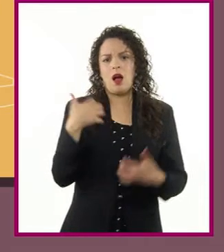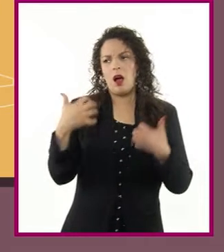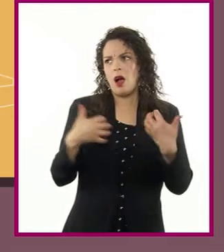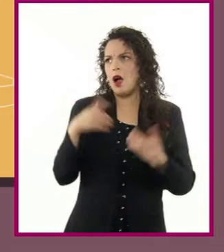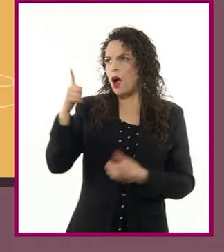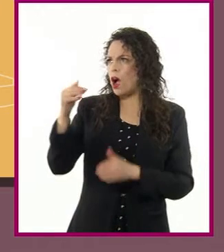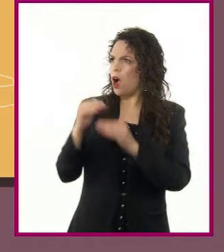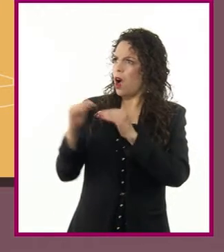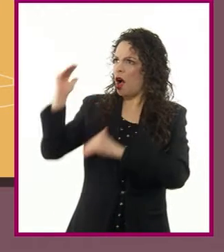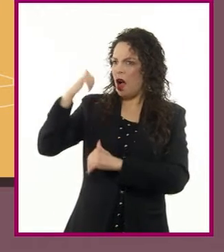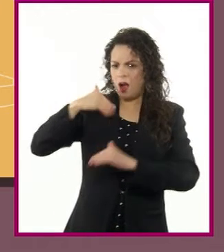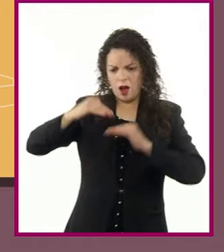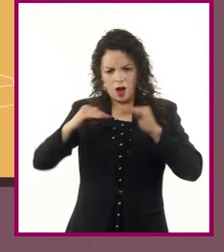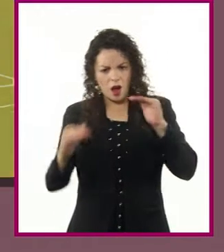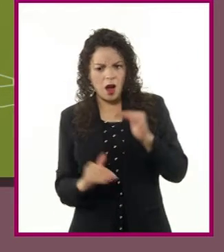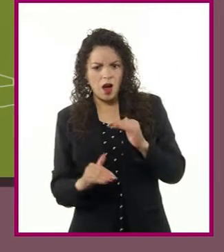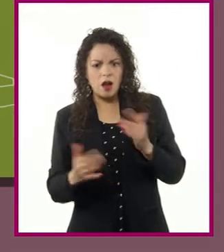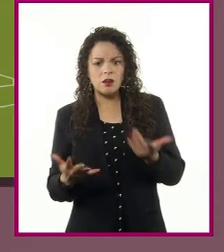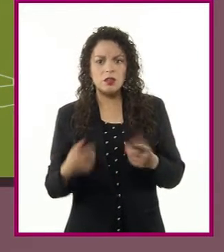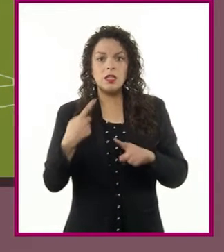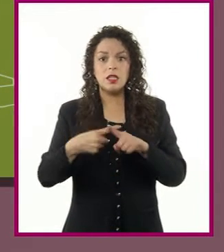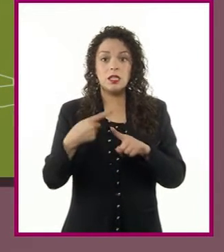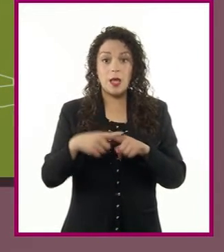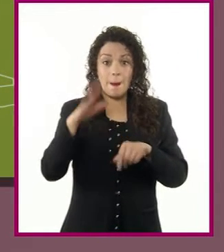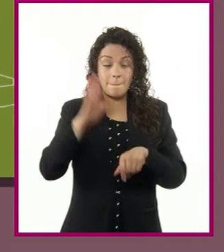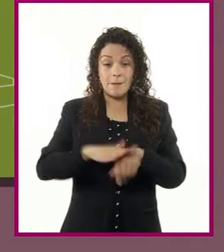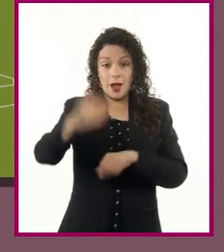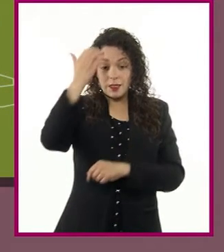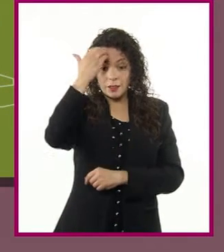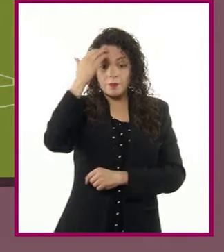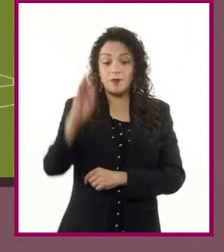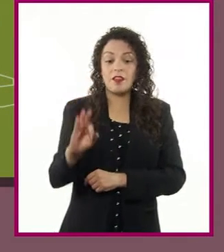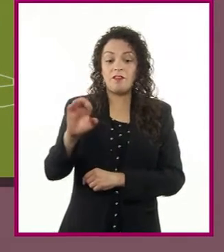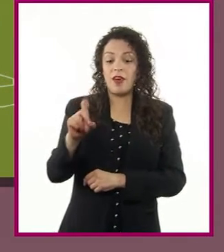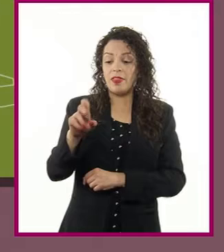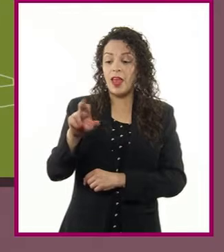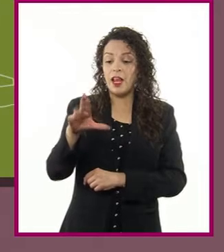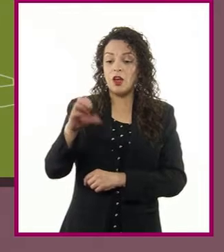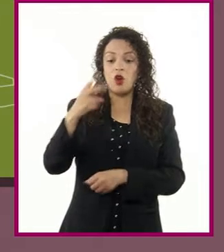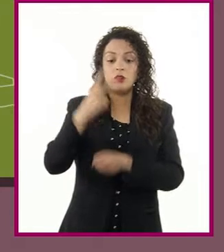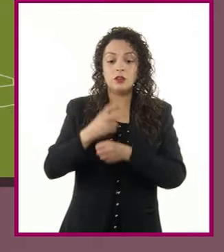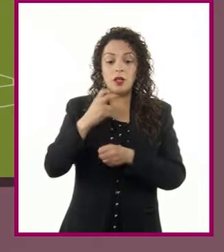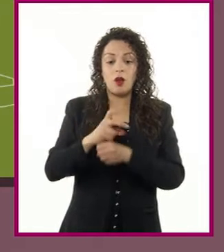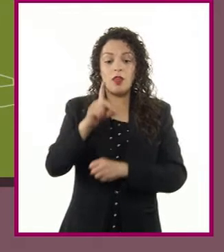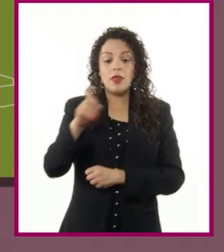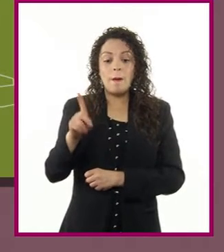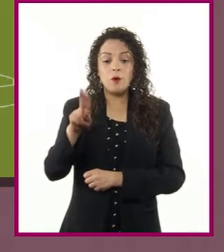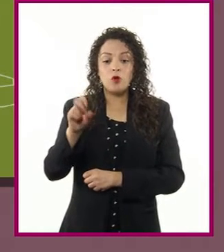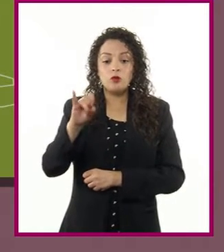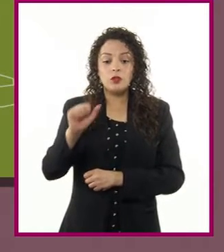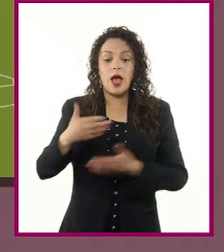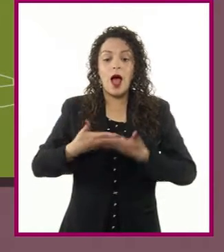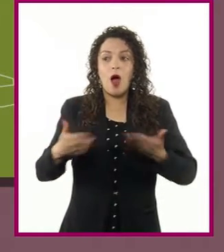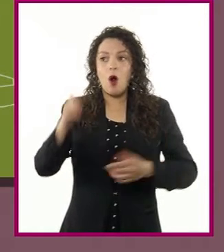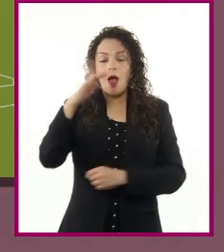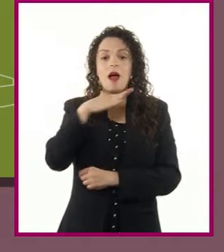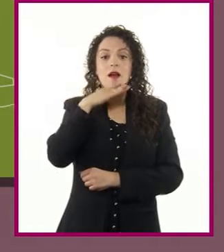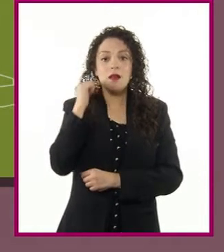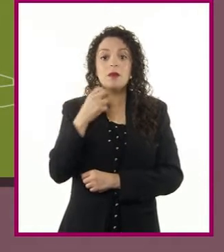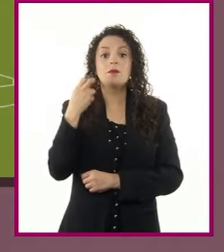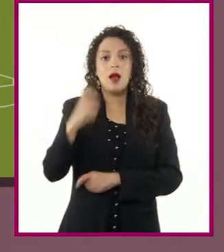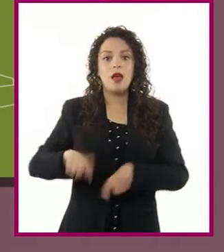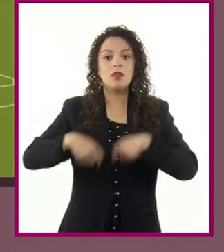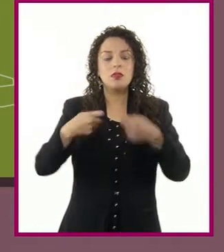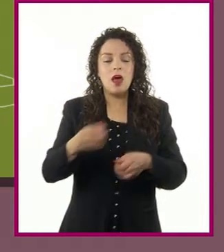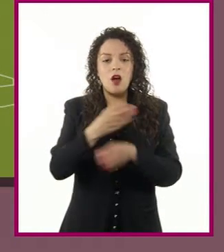déspotas ilustrados más destacados están Federico II de Prusia, hoy Alemania, les dio a los campesinos herramientas y semillas